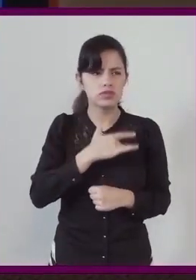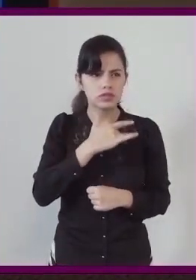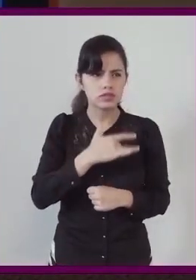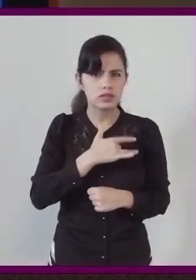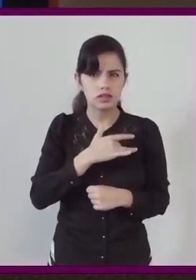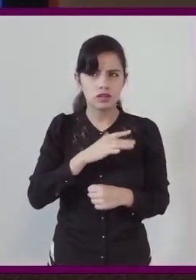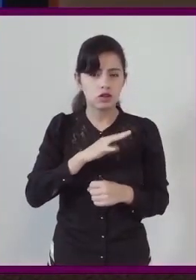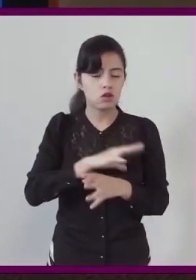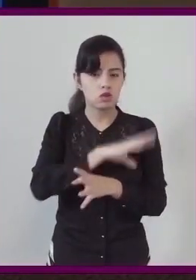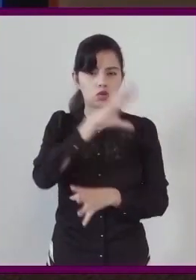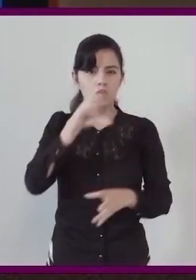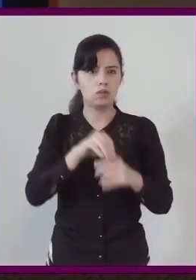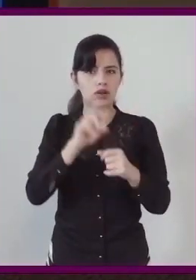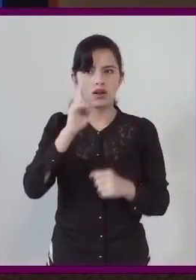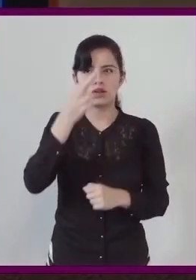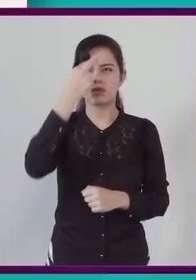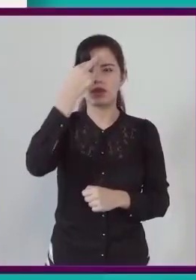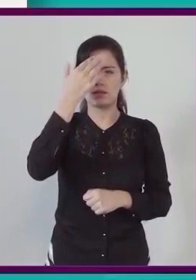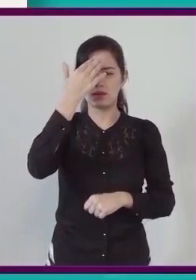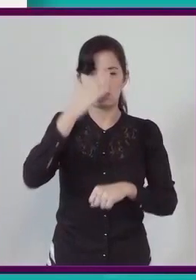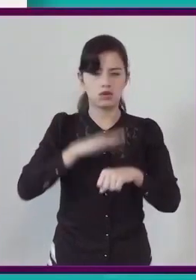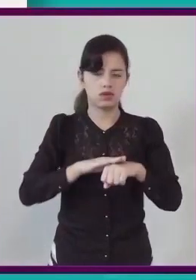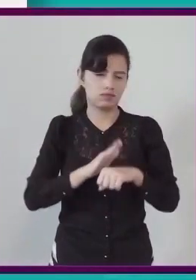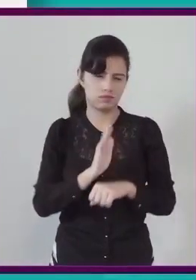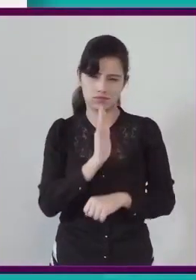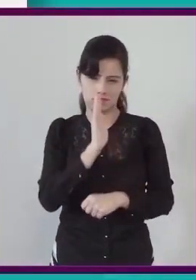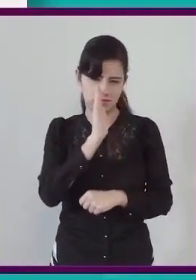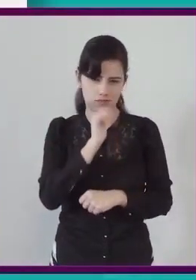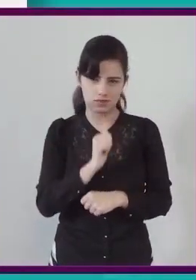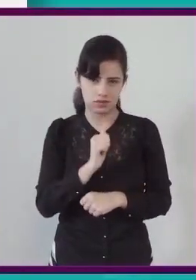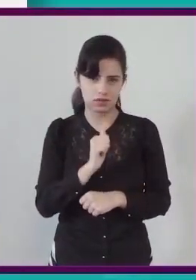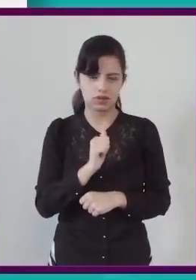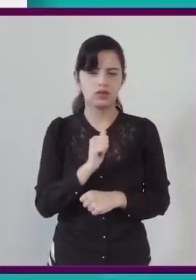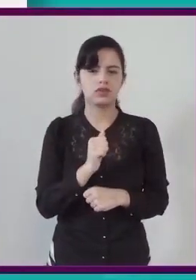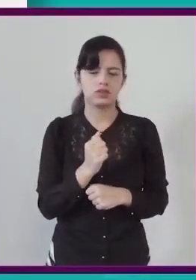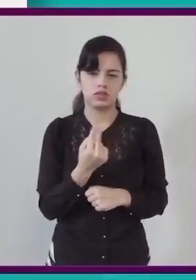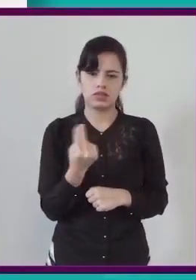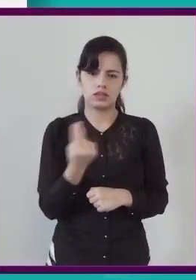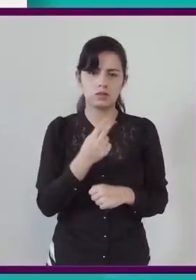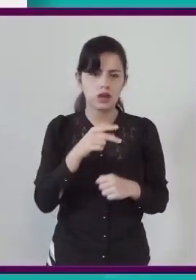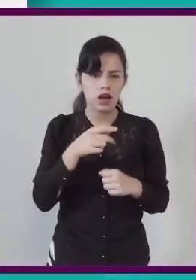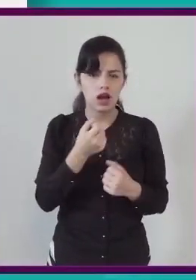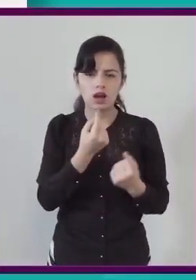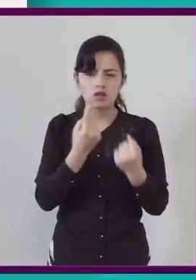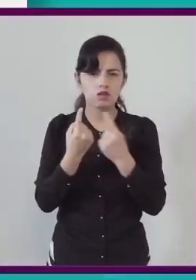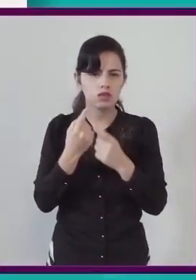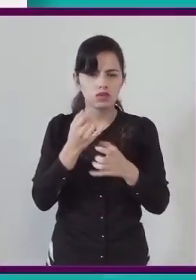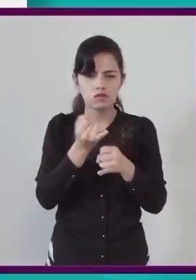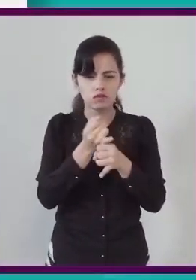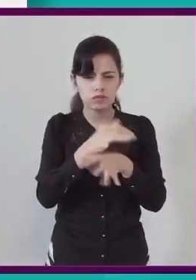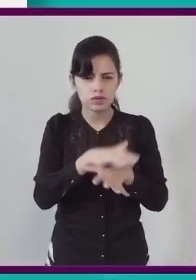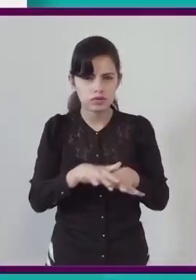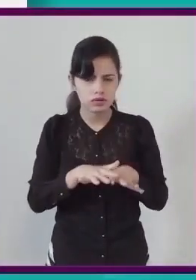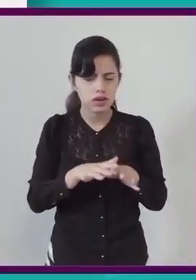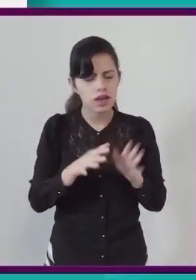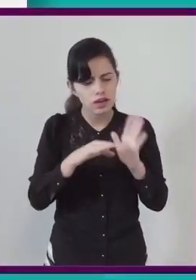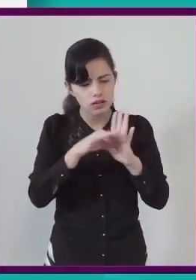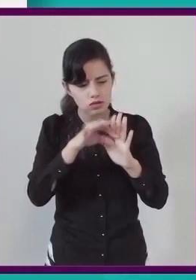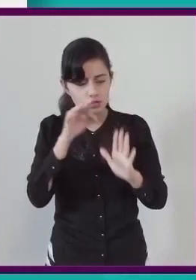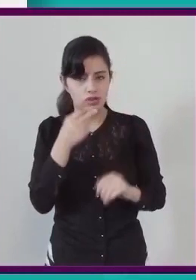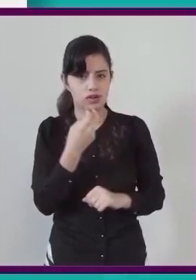eventos presentes al mismo tiempo. Tenemos que necesariamente privilegiar o escoger muy pocos de esos